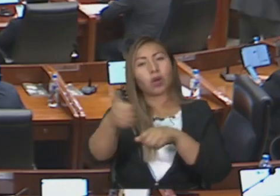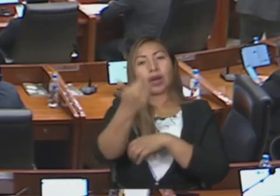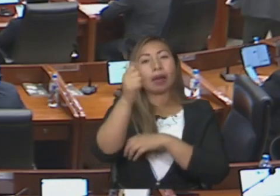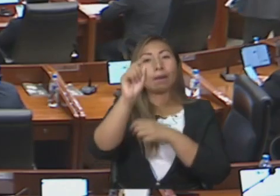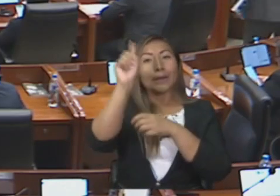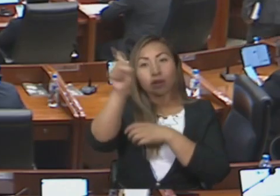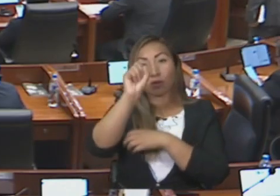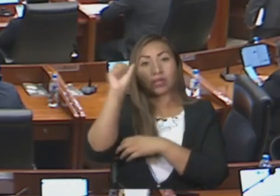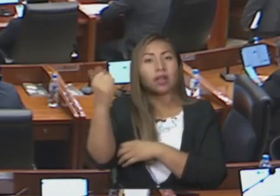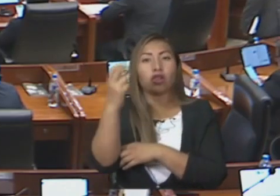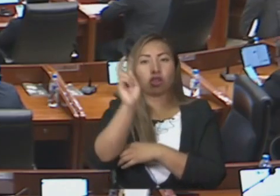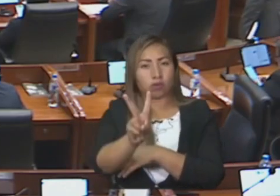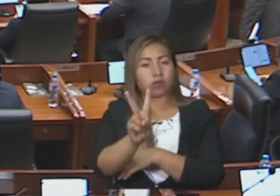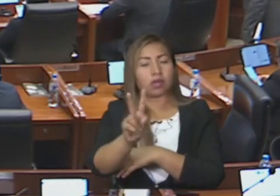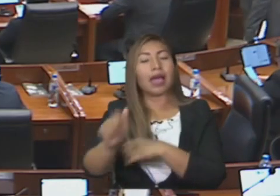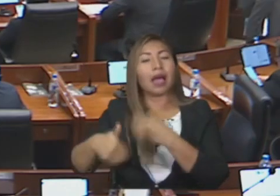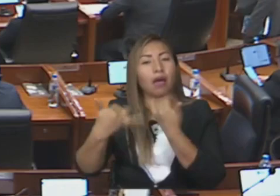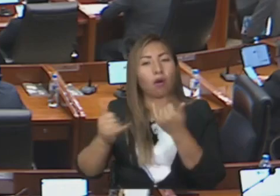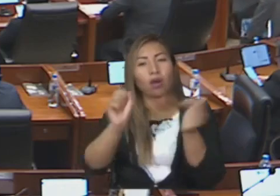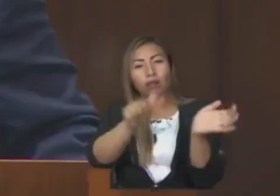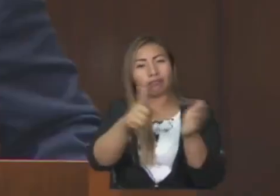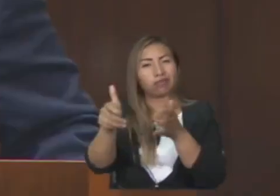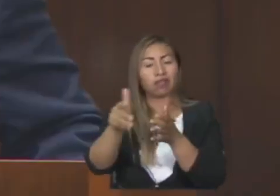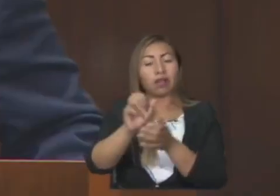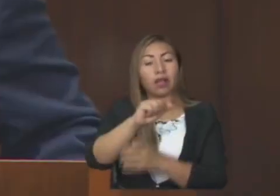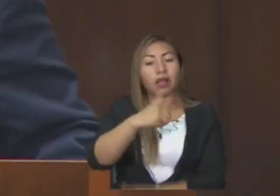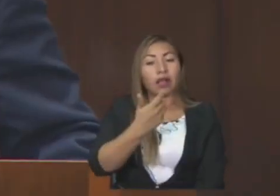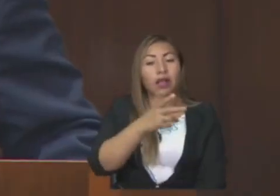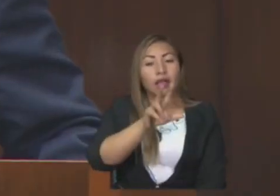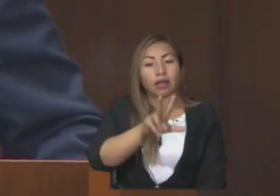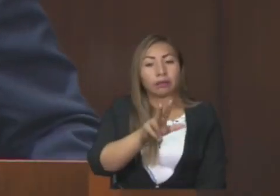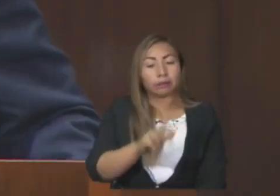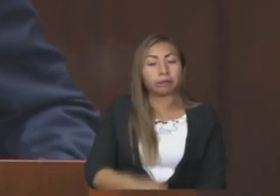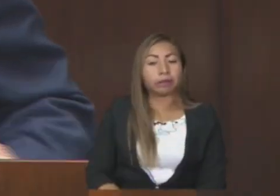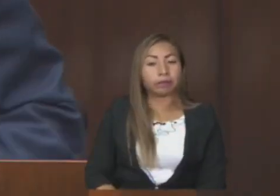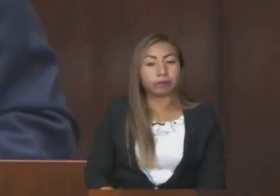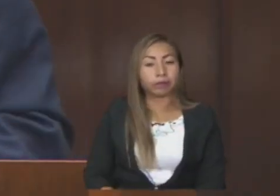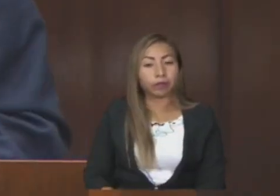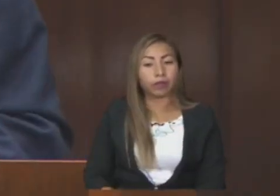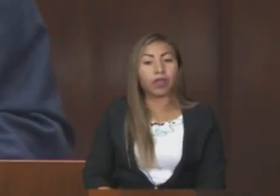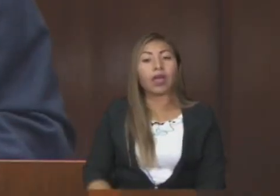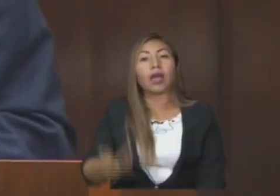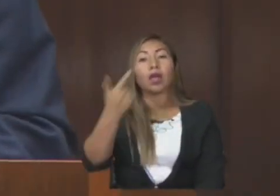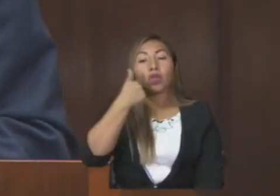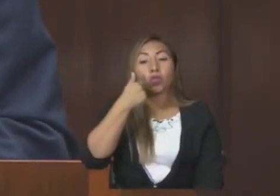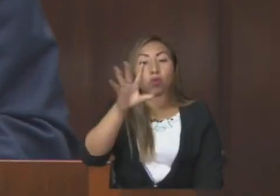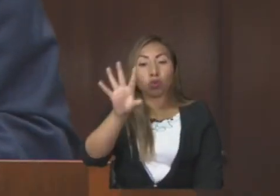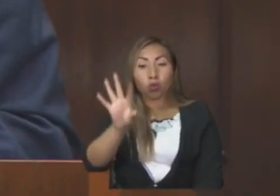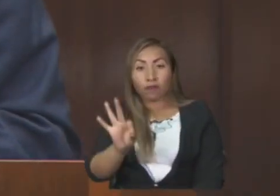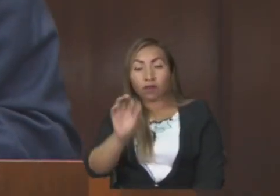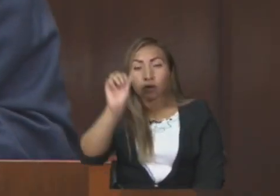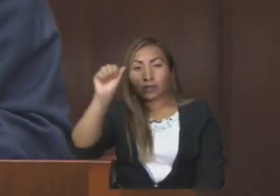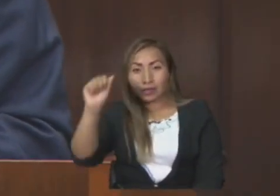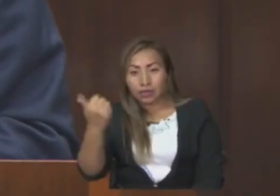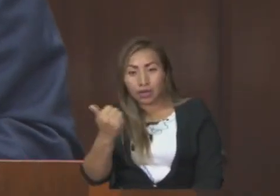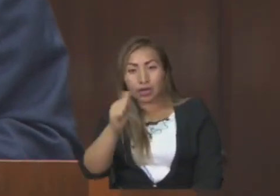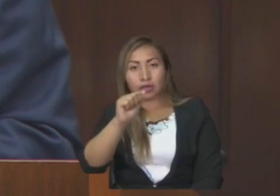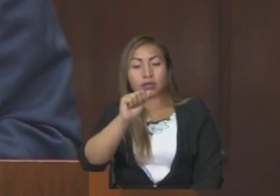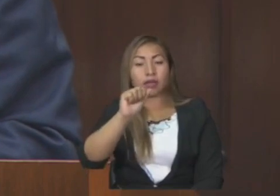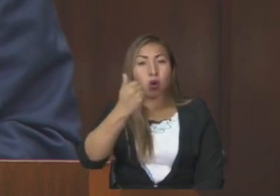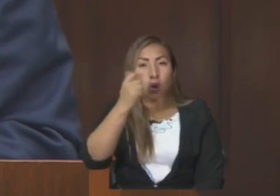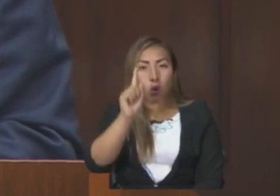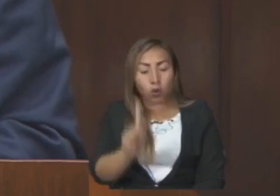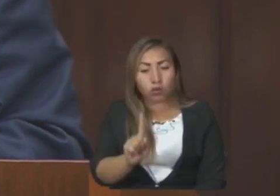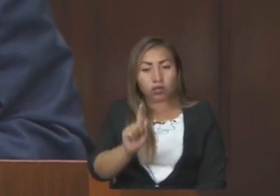siguiente pregunta son competencias del Ministerio de Ambiente. Pregunta número 9, número 10, número 11